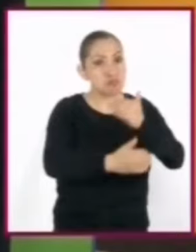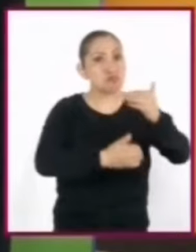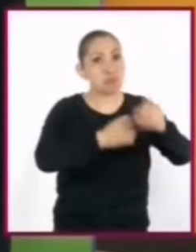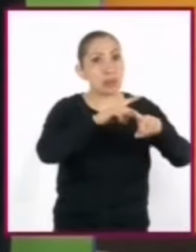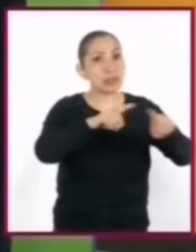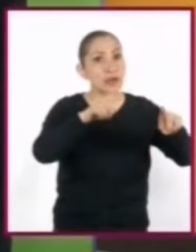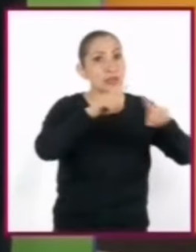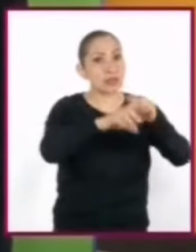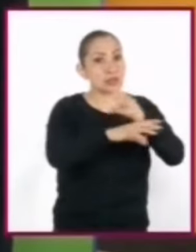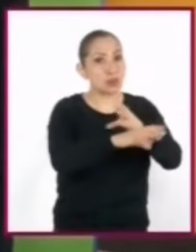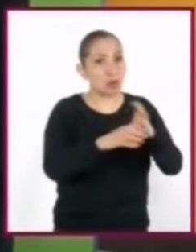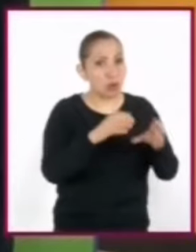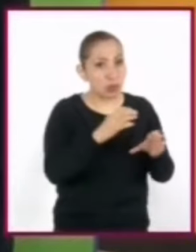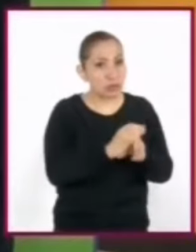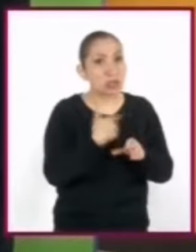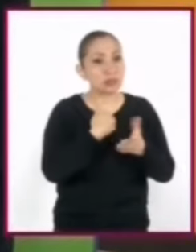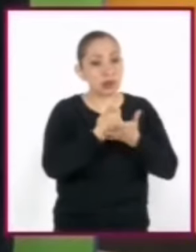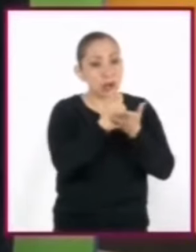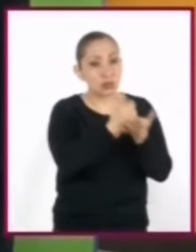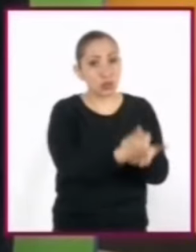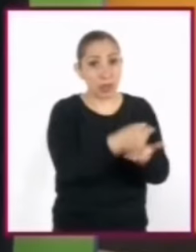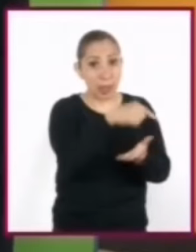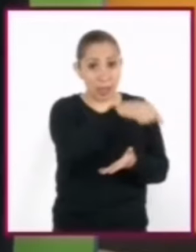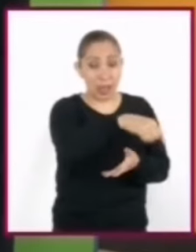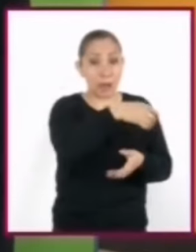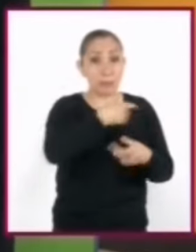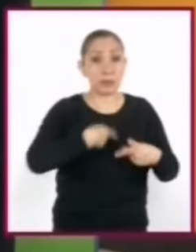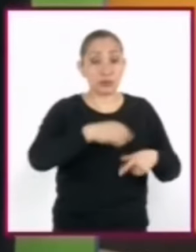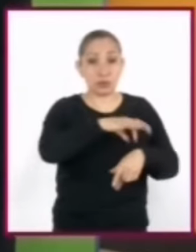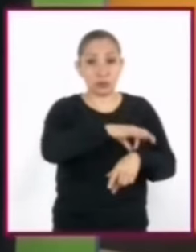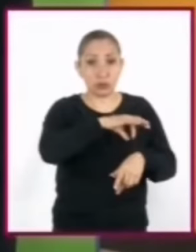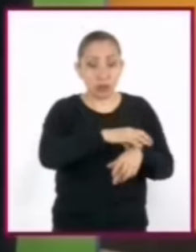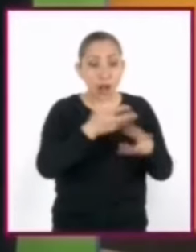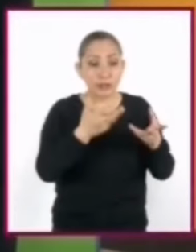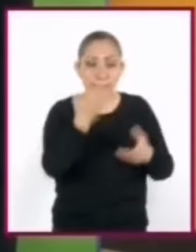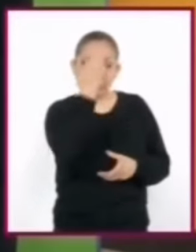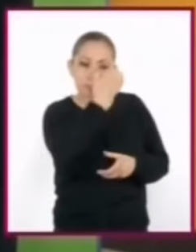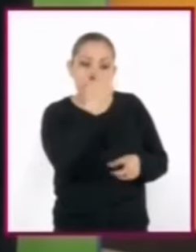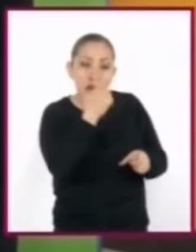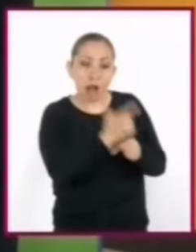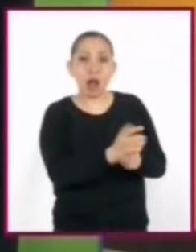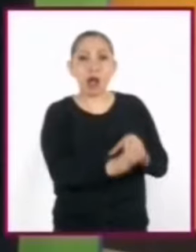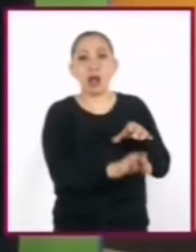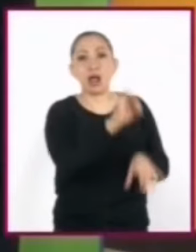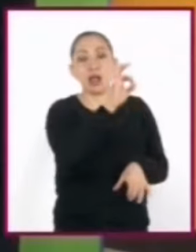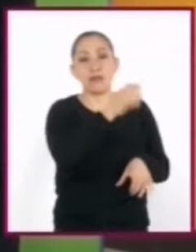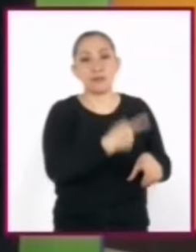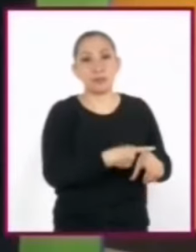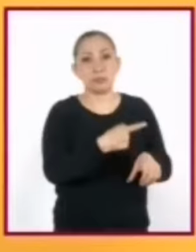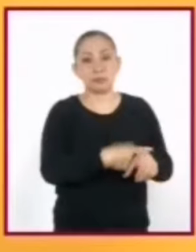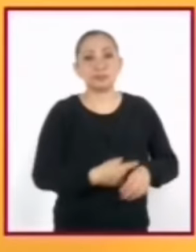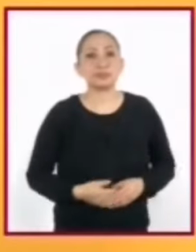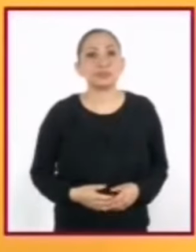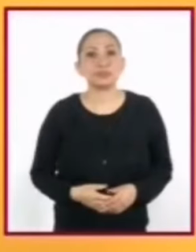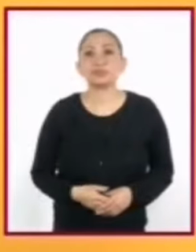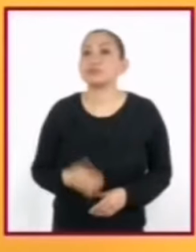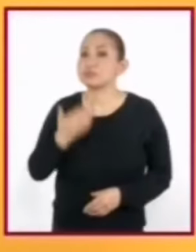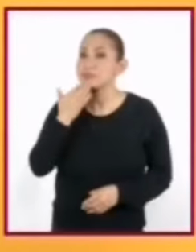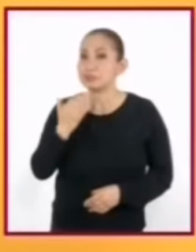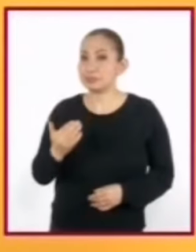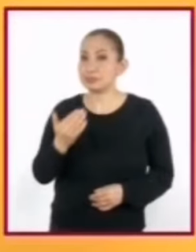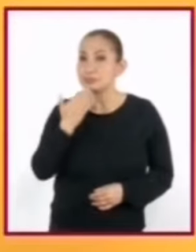de diversos instrumentos que les permiten a los médicos realizar diagnósticos y detectar enfermedades. Muy